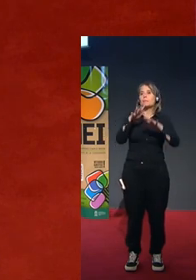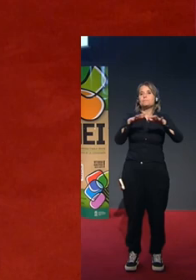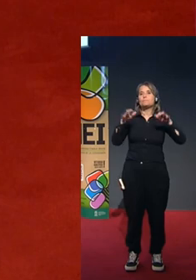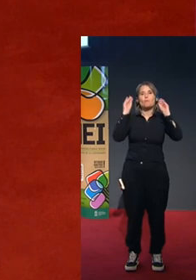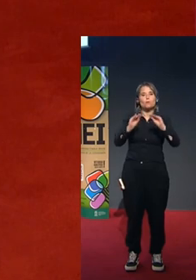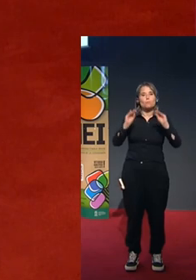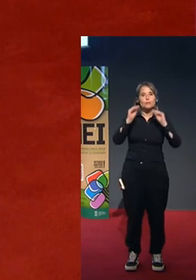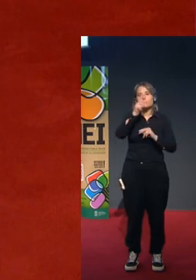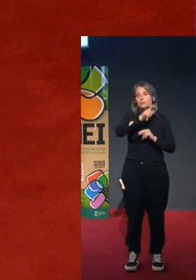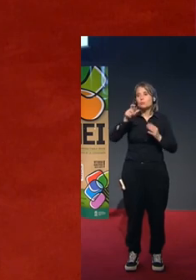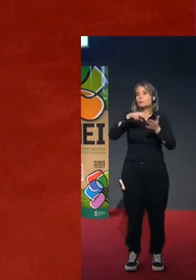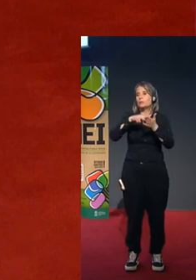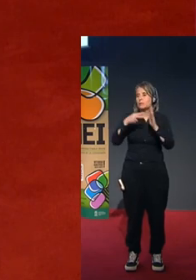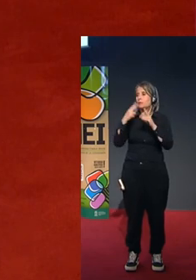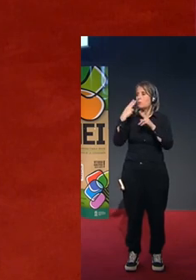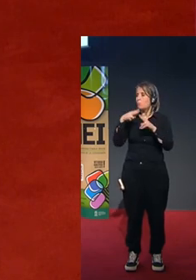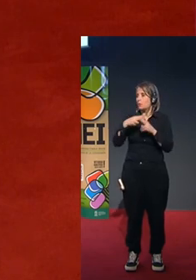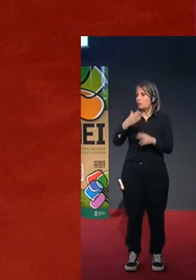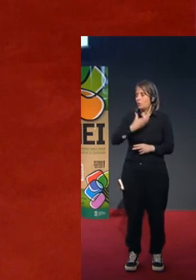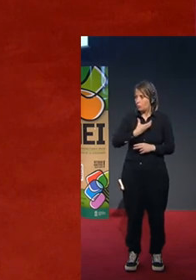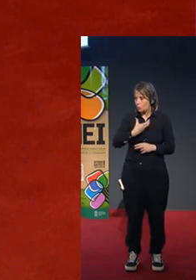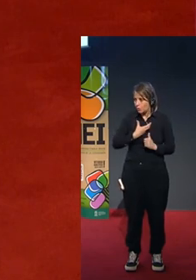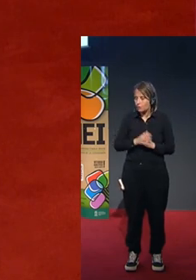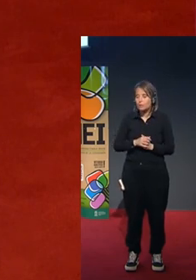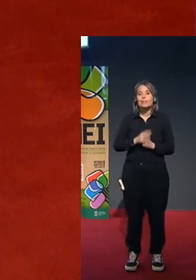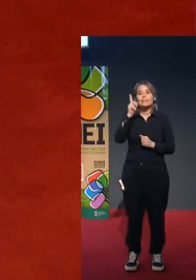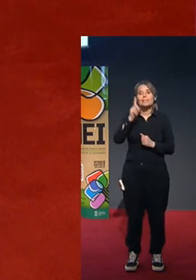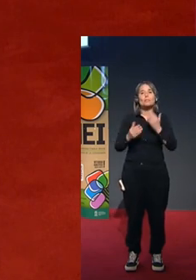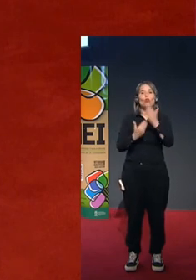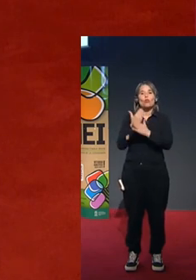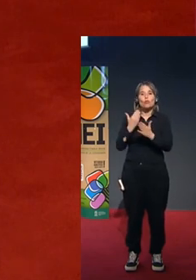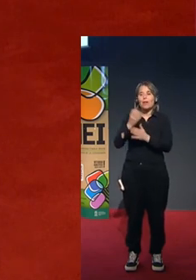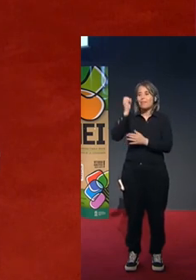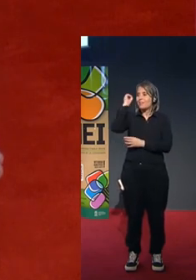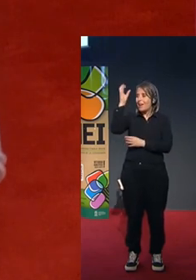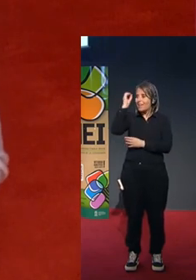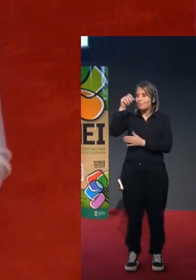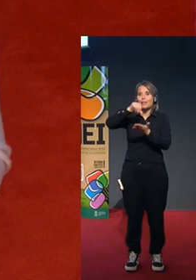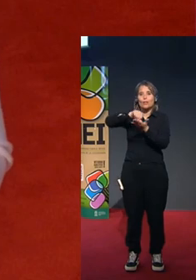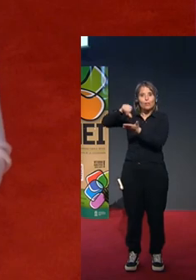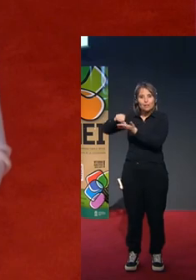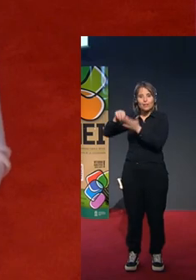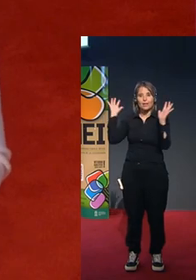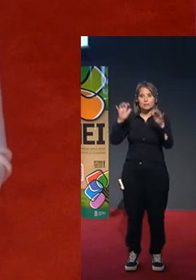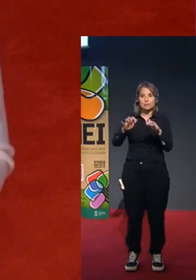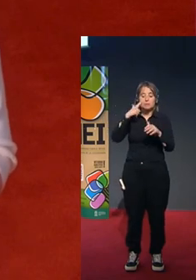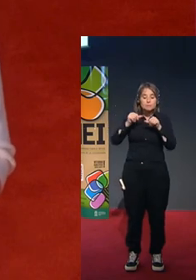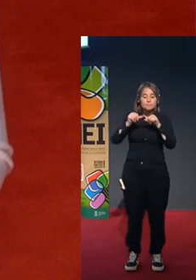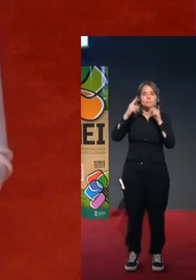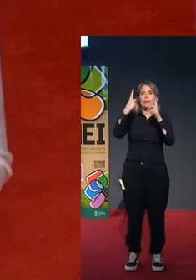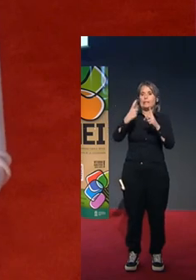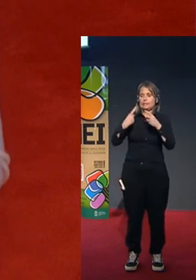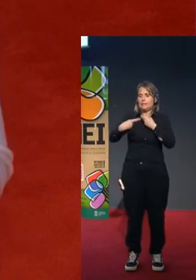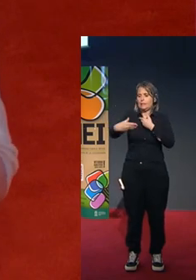formativas al personal técnico y político del ayuntamiento y una jornada sobre asambleas asambleas ciudadan que bueno vamos a intentar